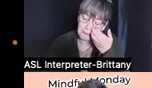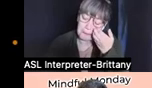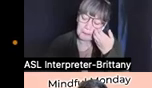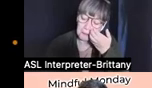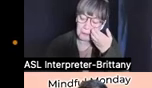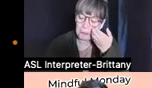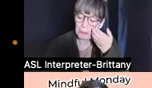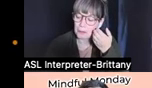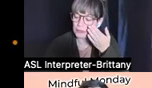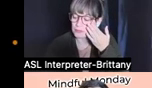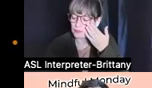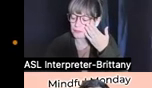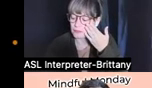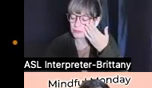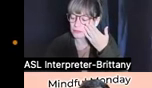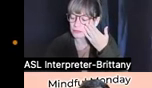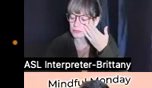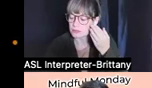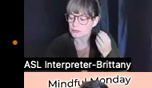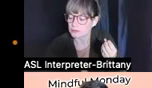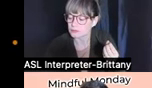Strategy number 5. So giving a estrategia número